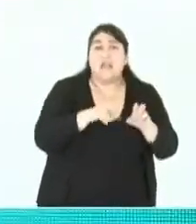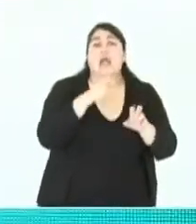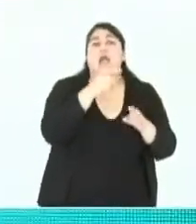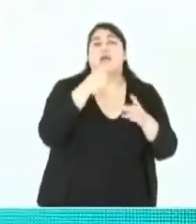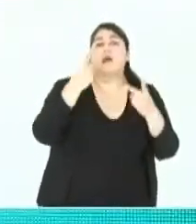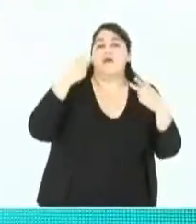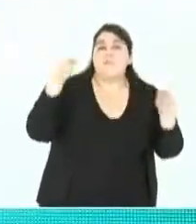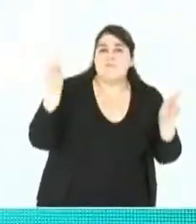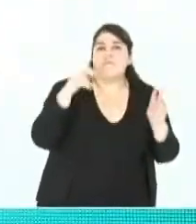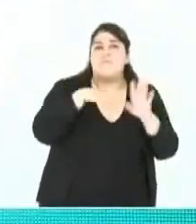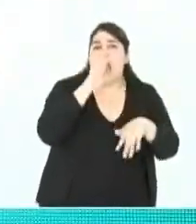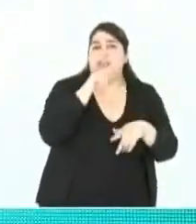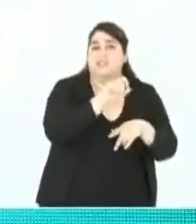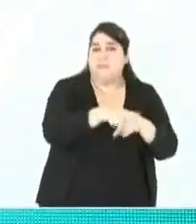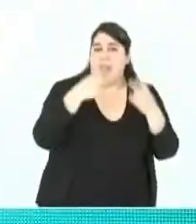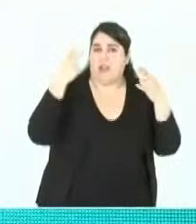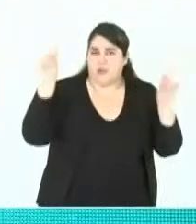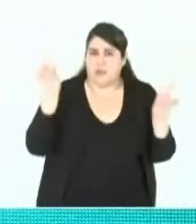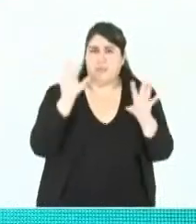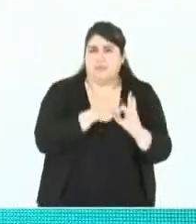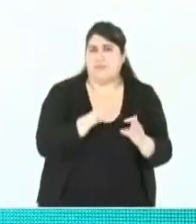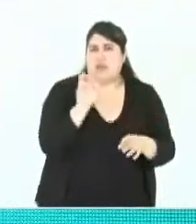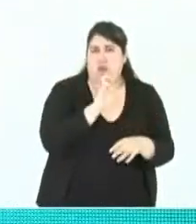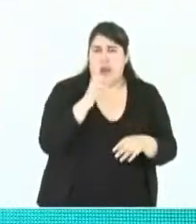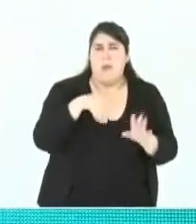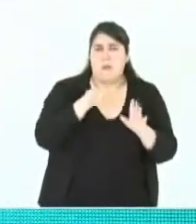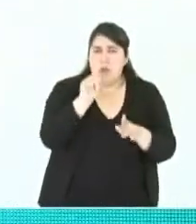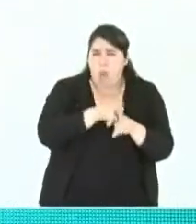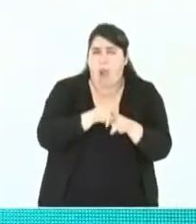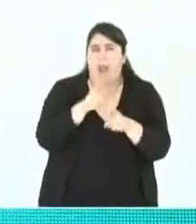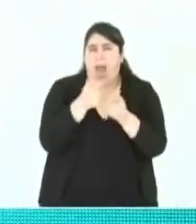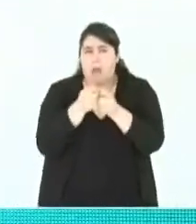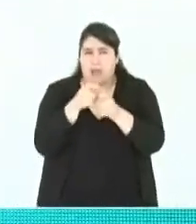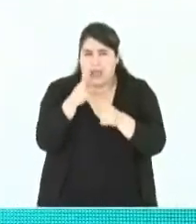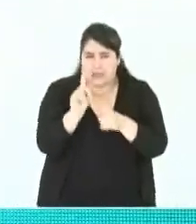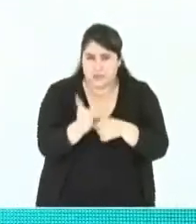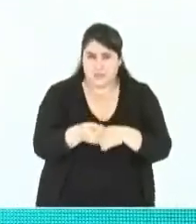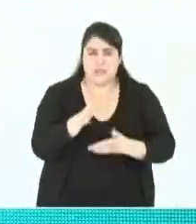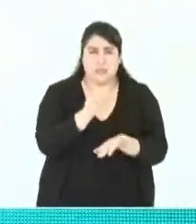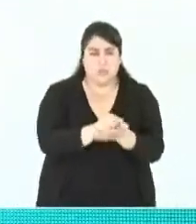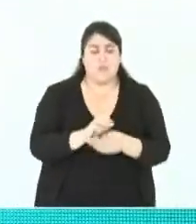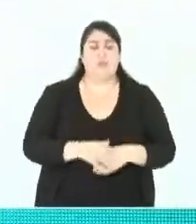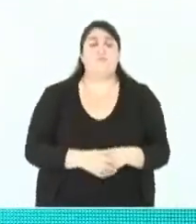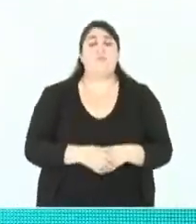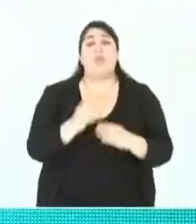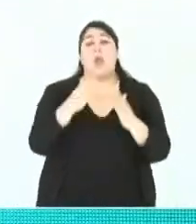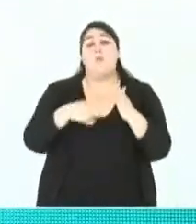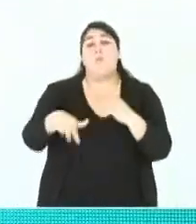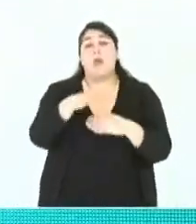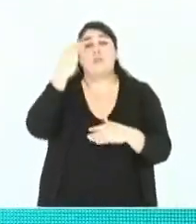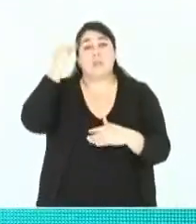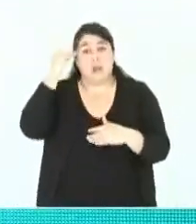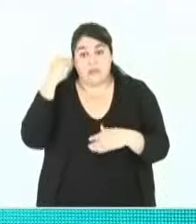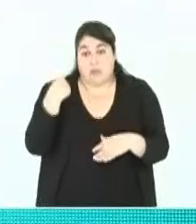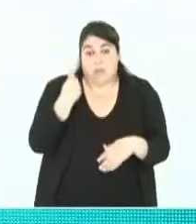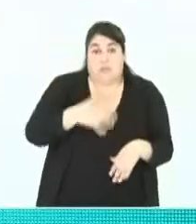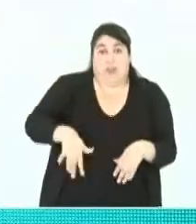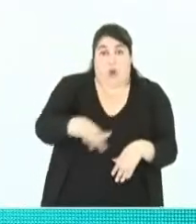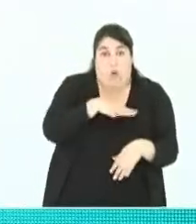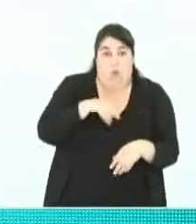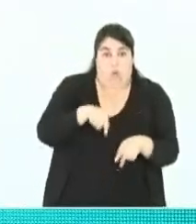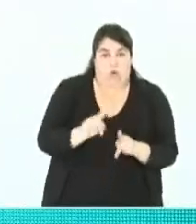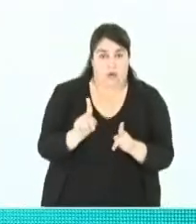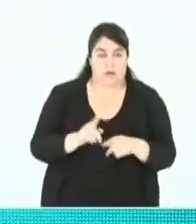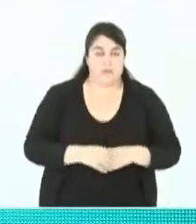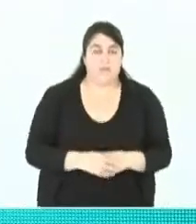Airbnb, que se ha llegado hasta un 65%, particularmente en lo que es, digamos, el barrio de San Telmo de nuestra comuna. Y digo,